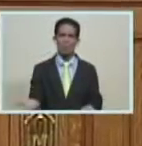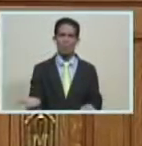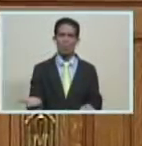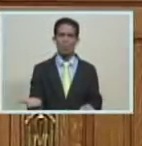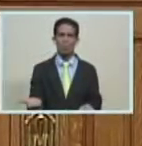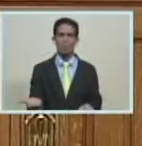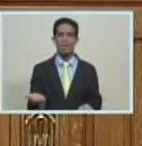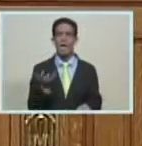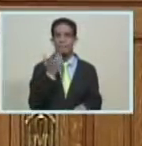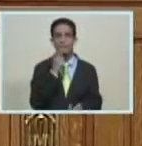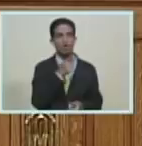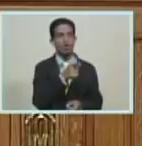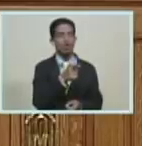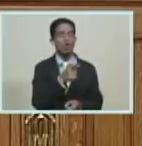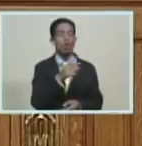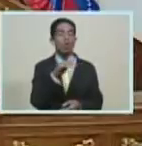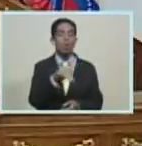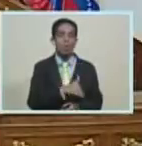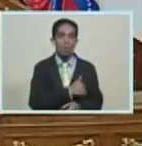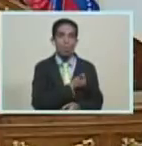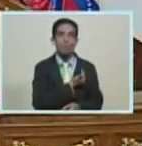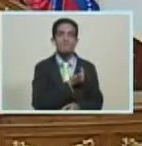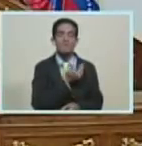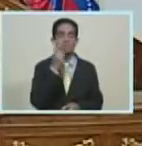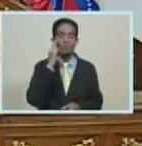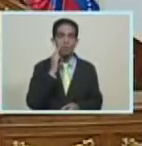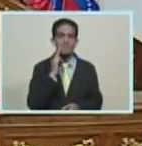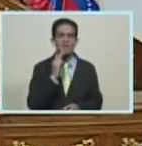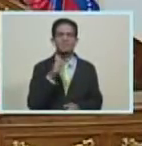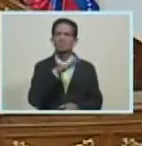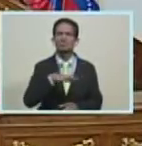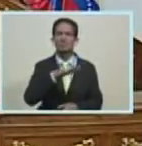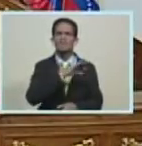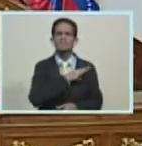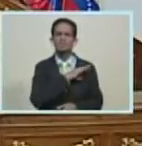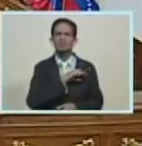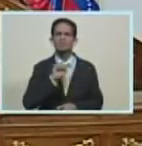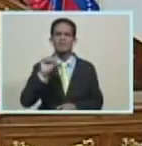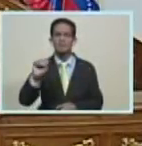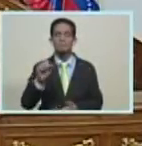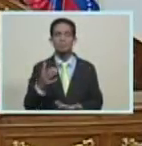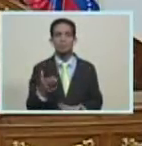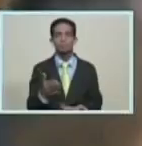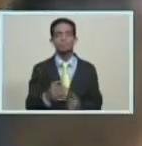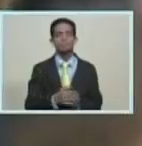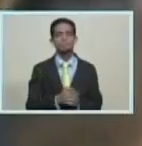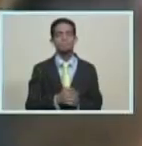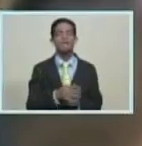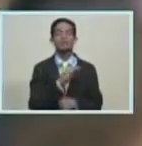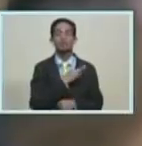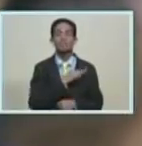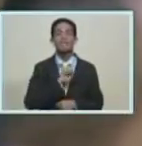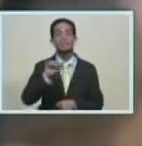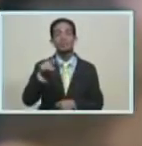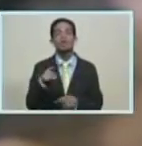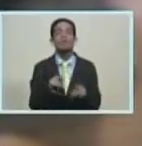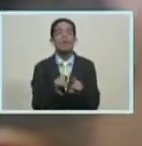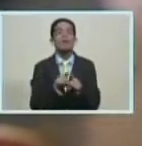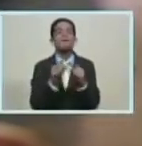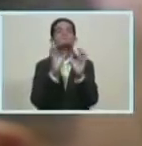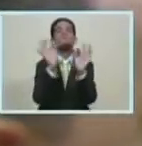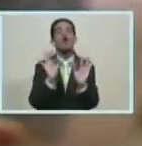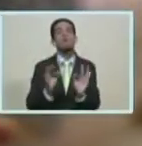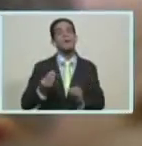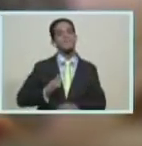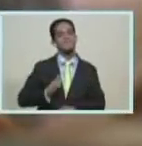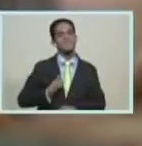Desde la Universidad Bolivariana de Venezuela, ¿dónde está el socialismo en cada aula? Socialismo como una utopía, ¿sí? Como un sueño,